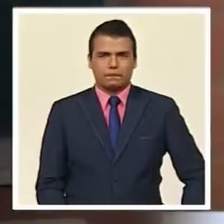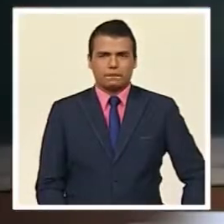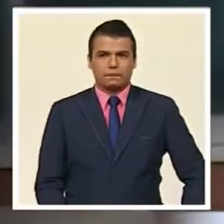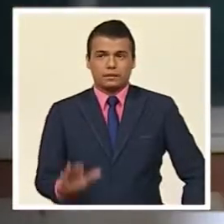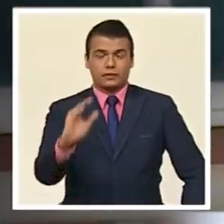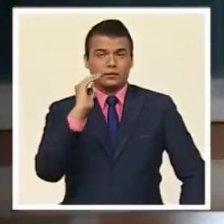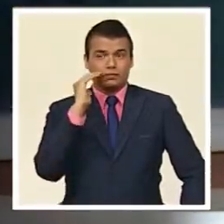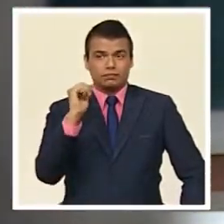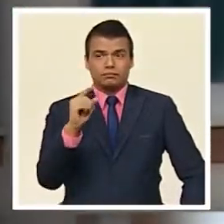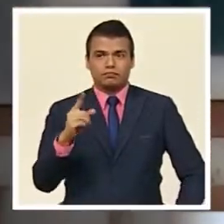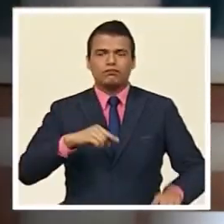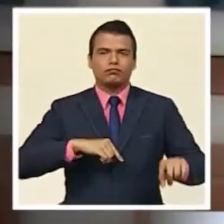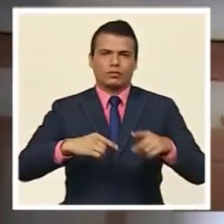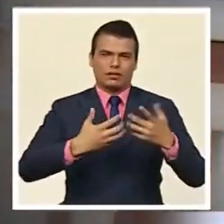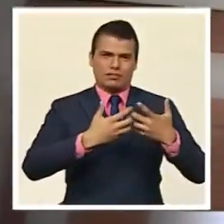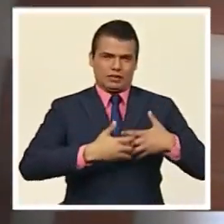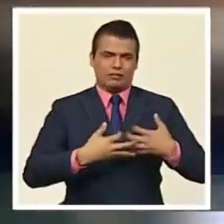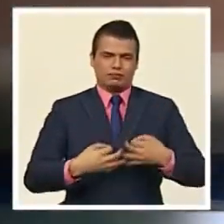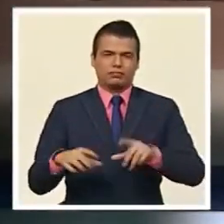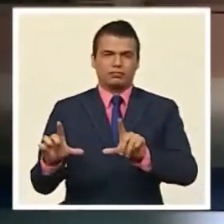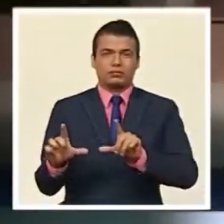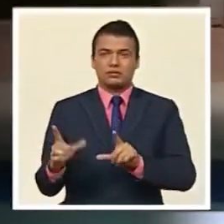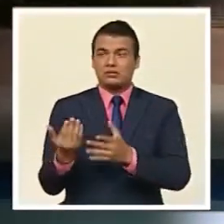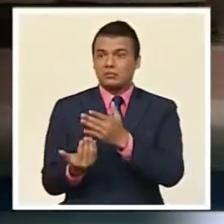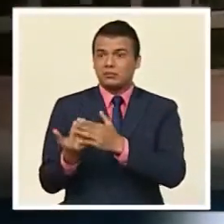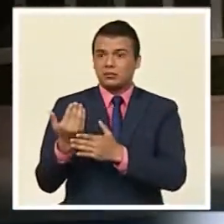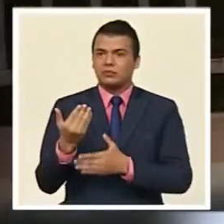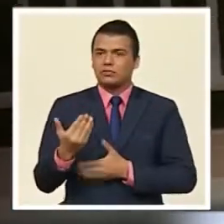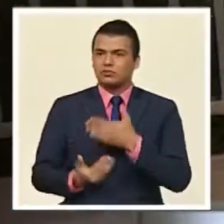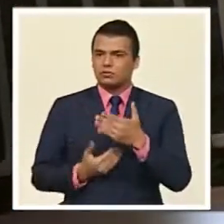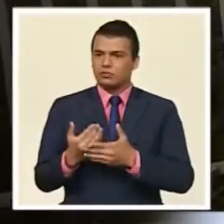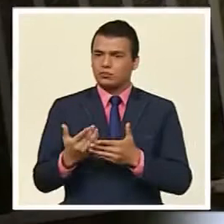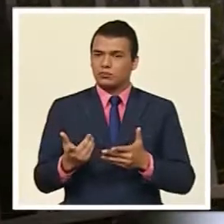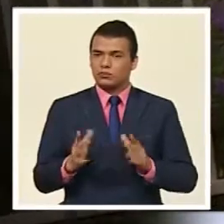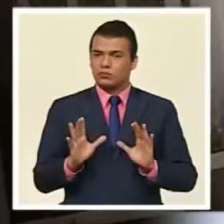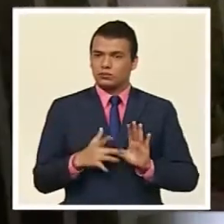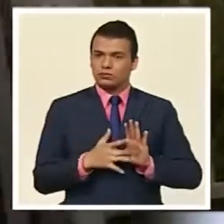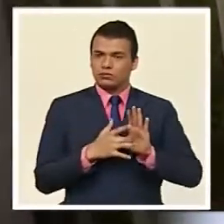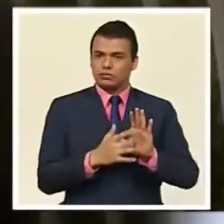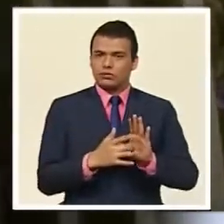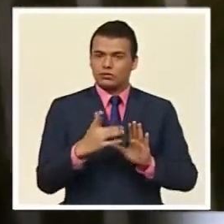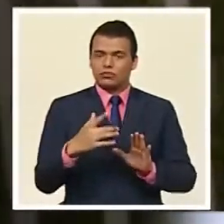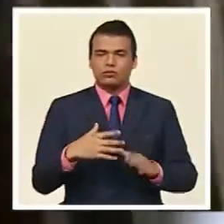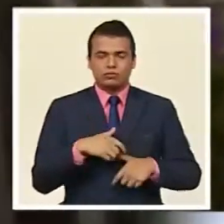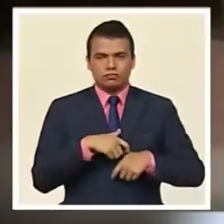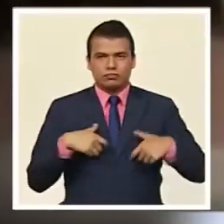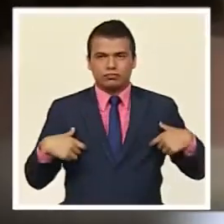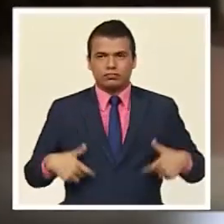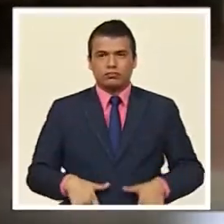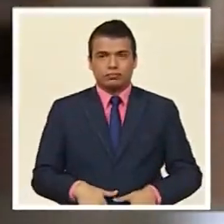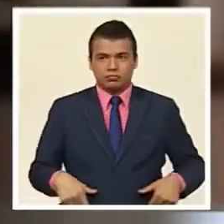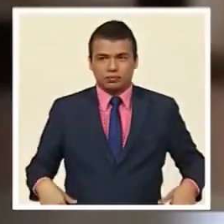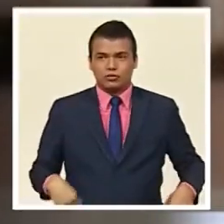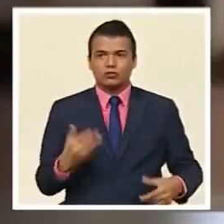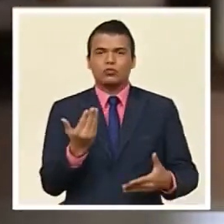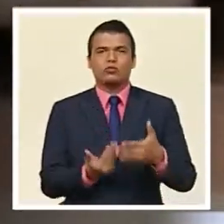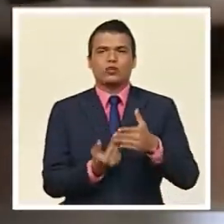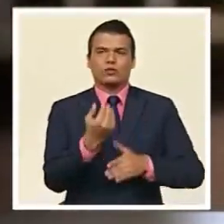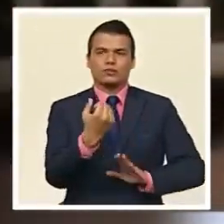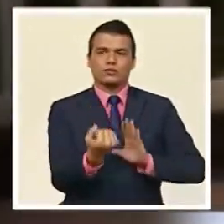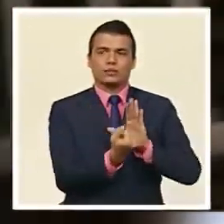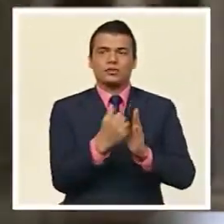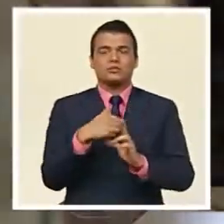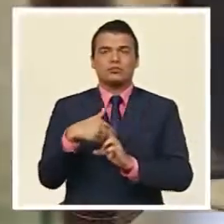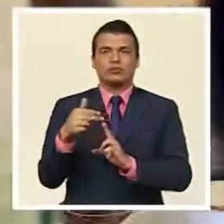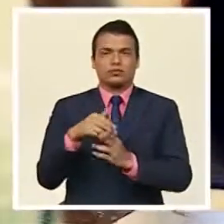Esta caleña es administradora de empresas y está empezando a consolidar su propia marca de ropa interior y vestidos de baño que saldrá muy pronto al